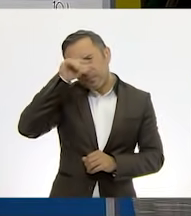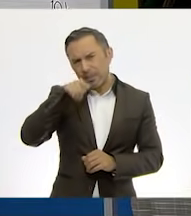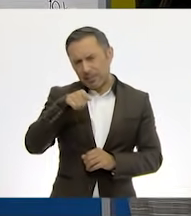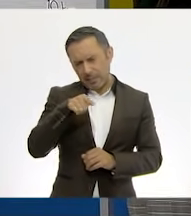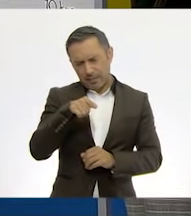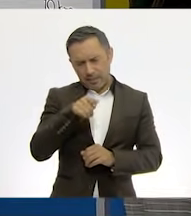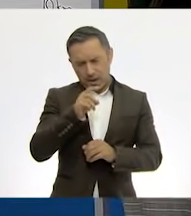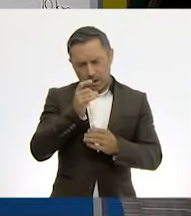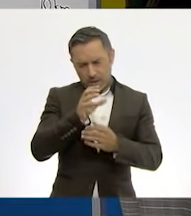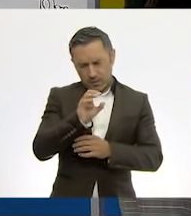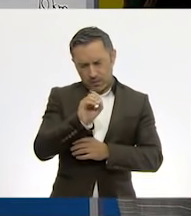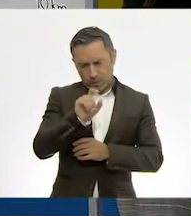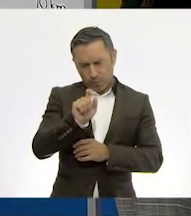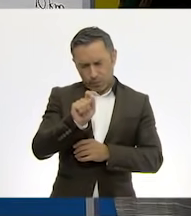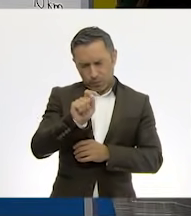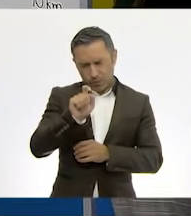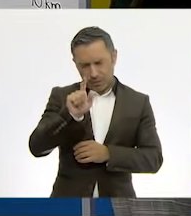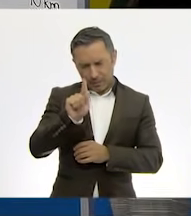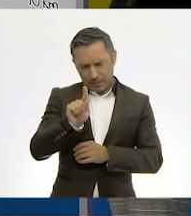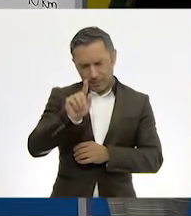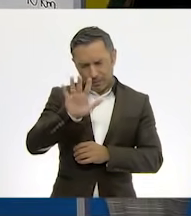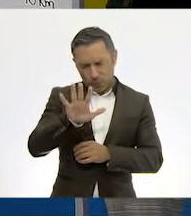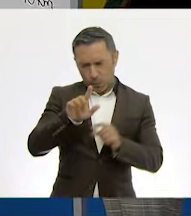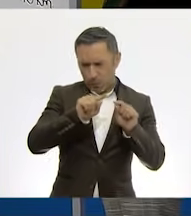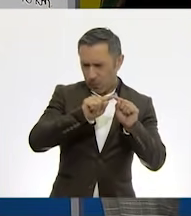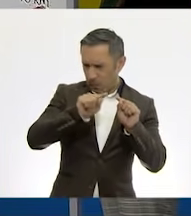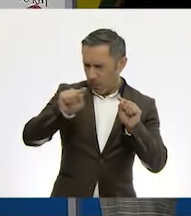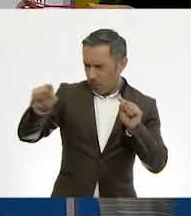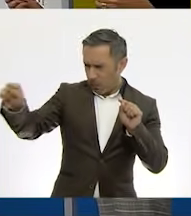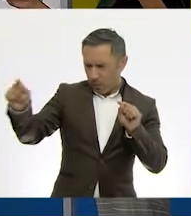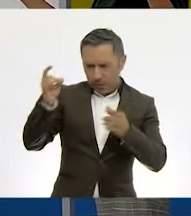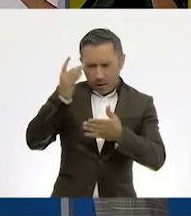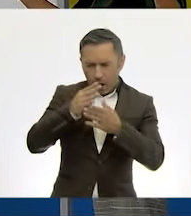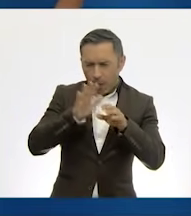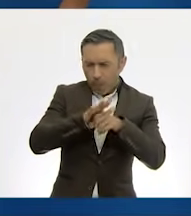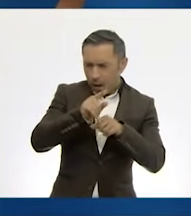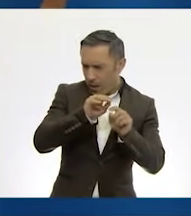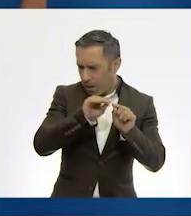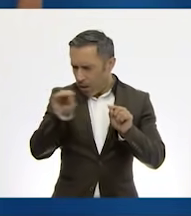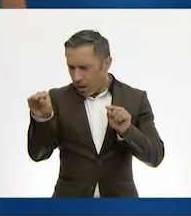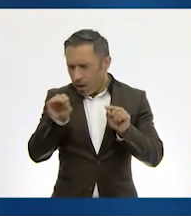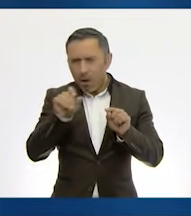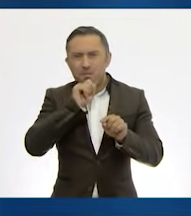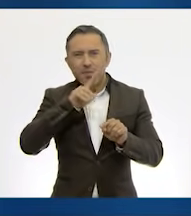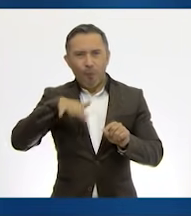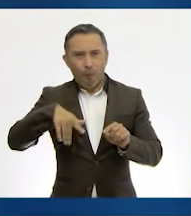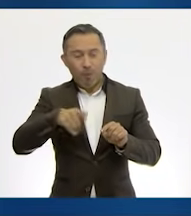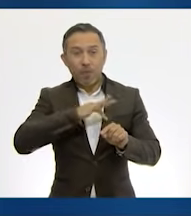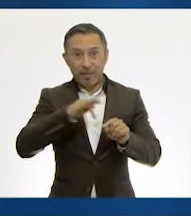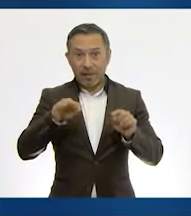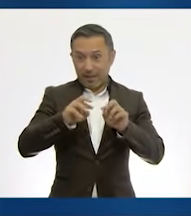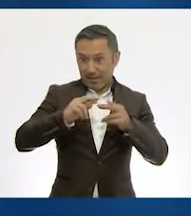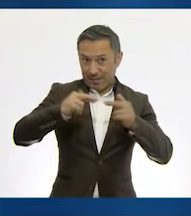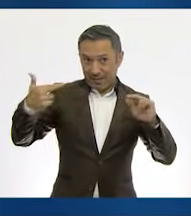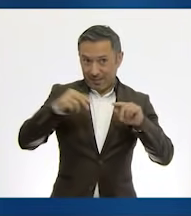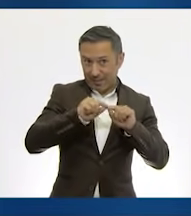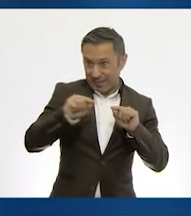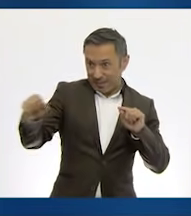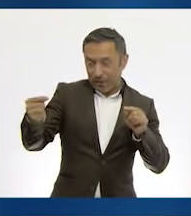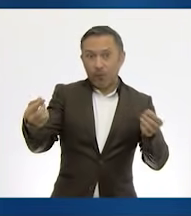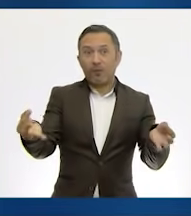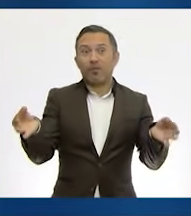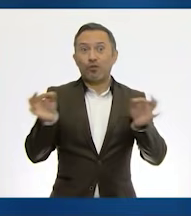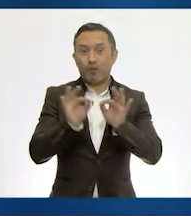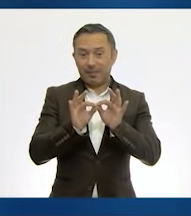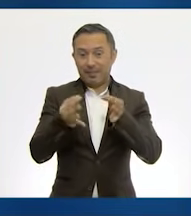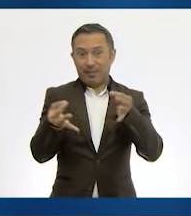esta última distancia en esta recta. Pues, exactamente igual que hace rato, haciendo dobleces en la tira, pero en esta ocasión, si